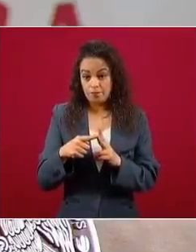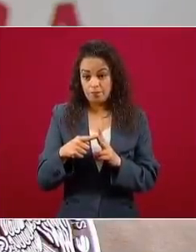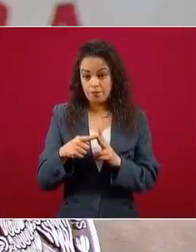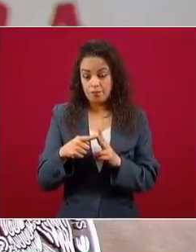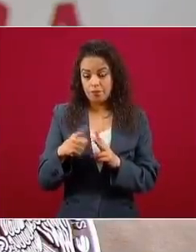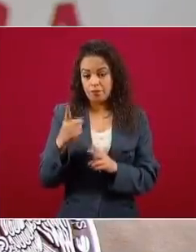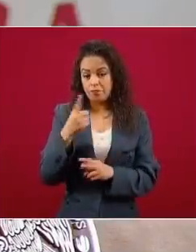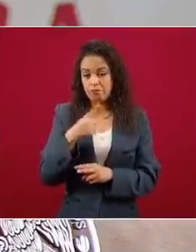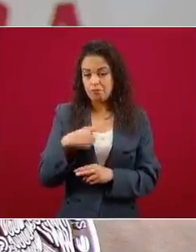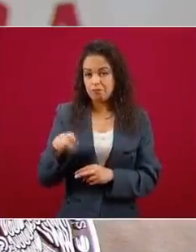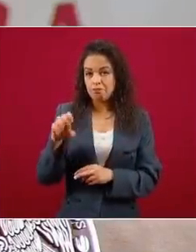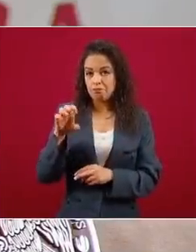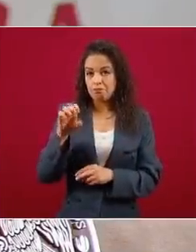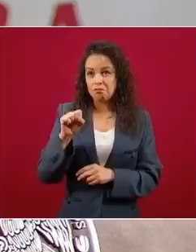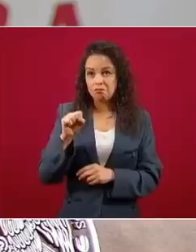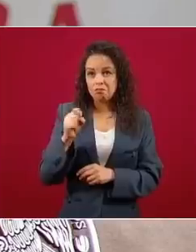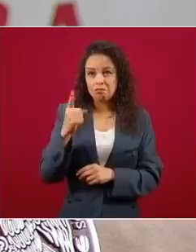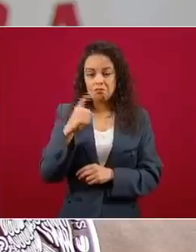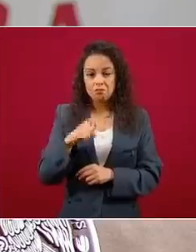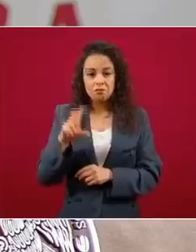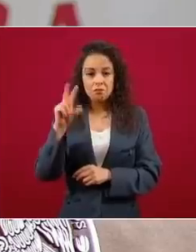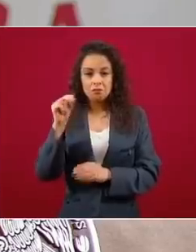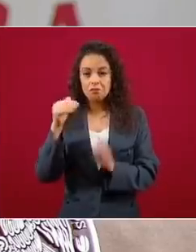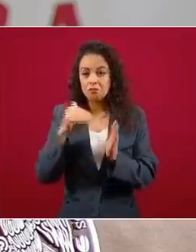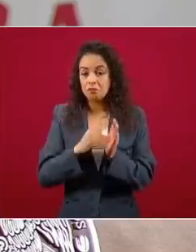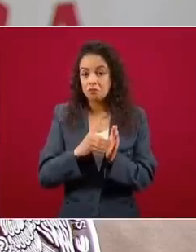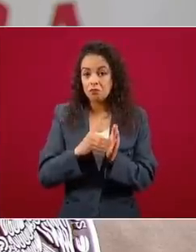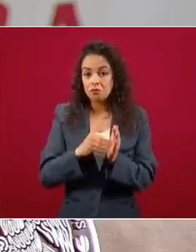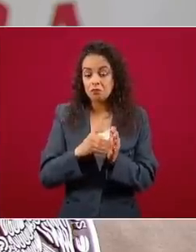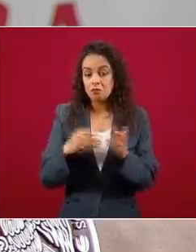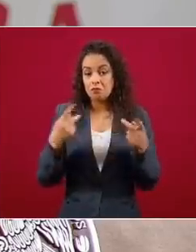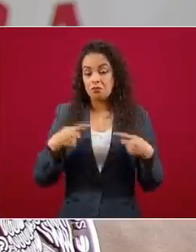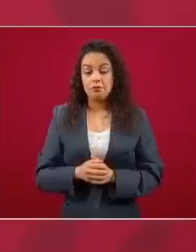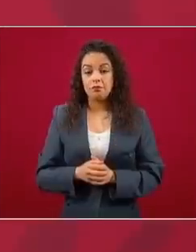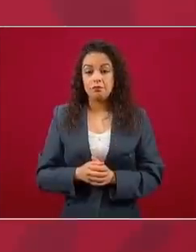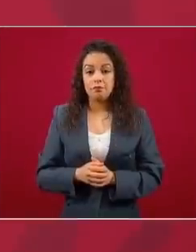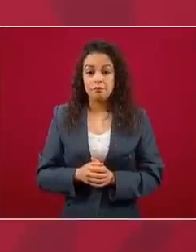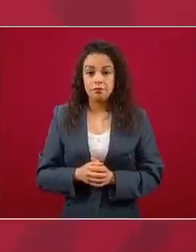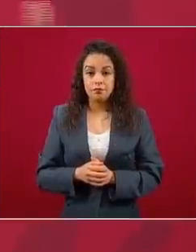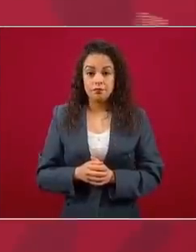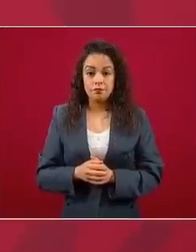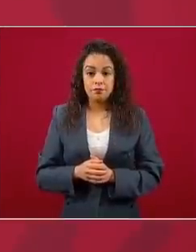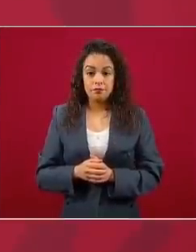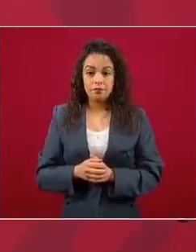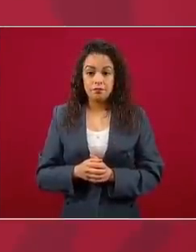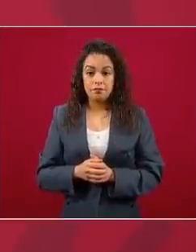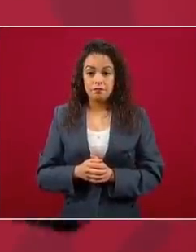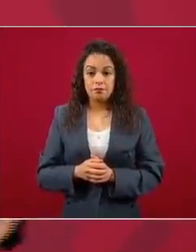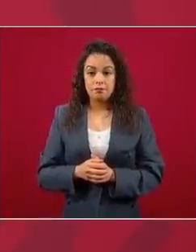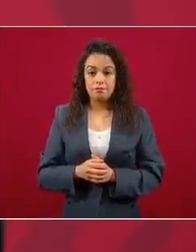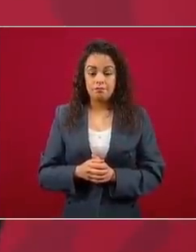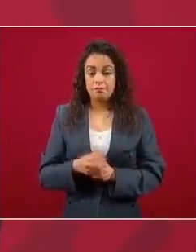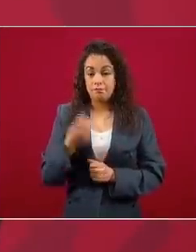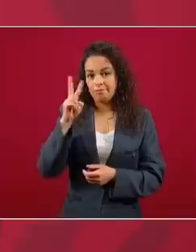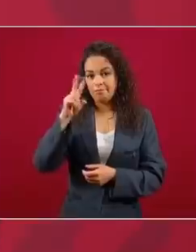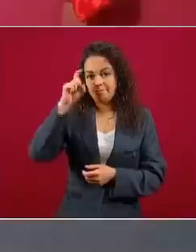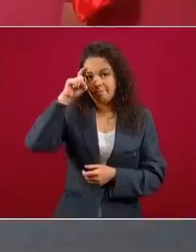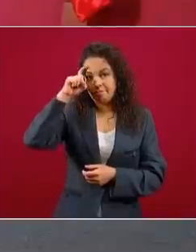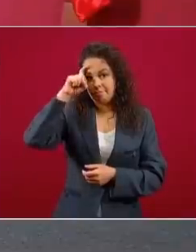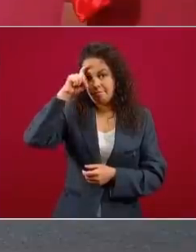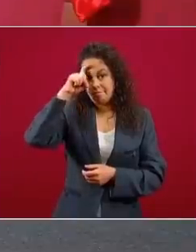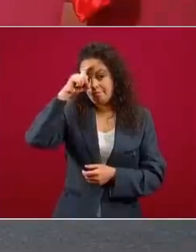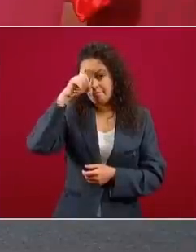160, 180 mil al mes. No vamos a poder